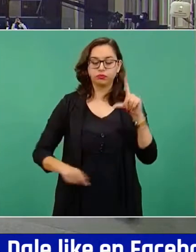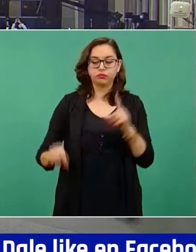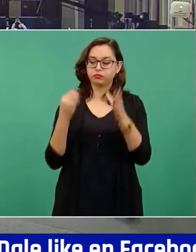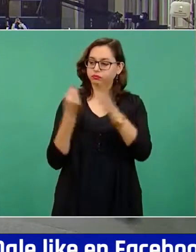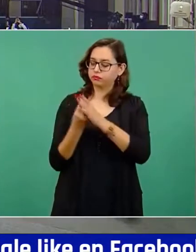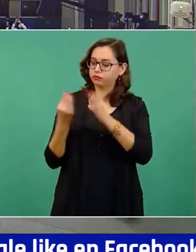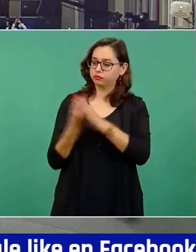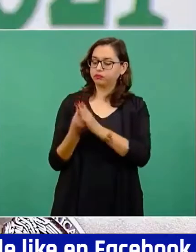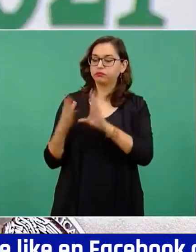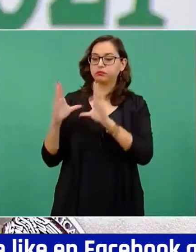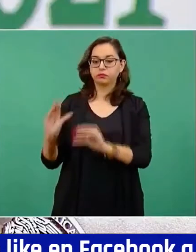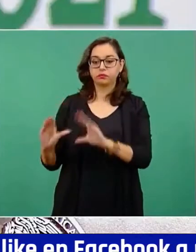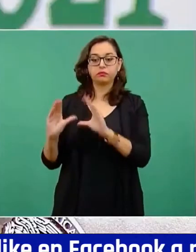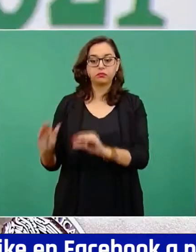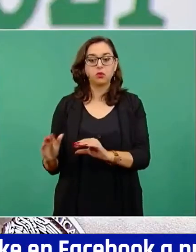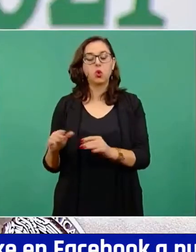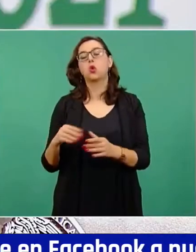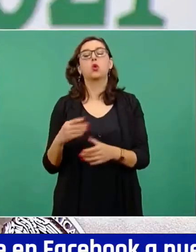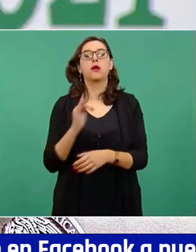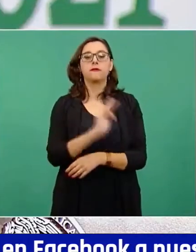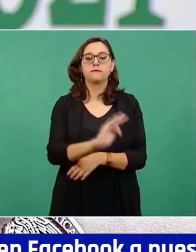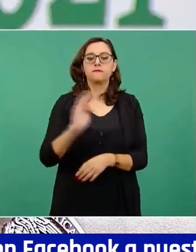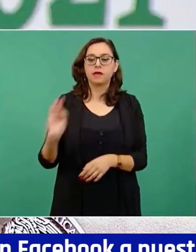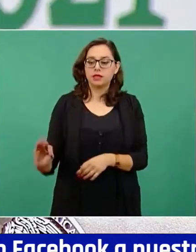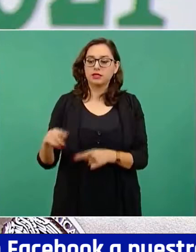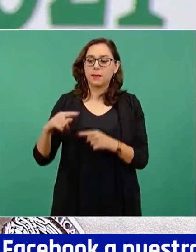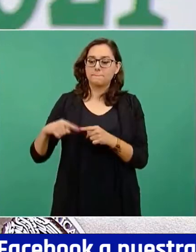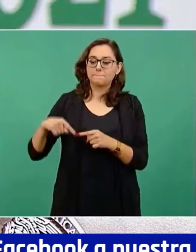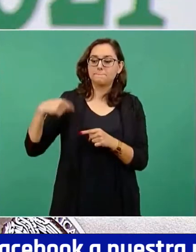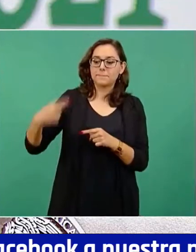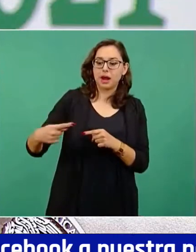Se tienen fechas para ir a hacer estas